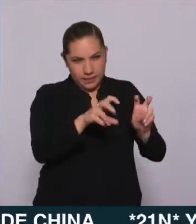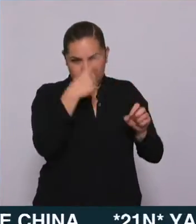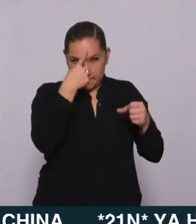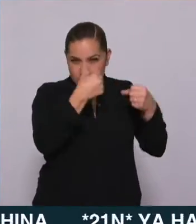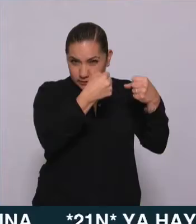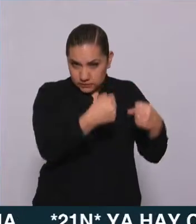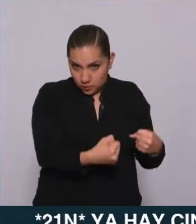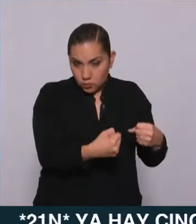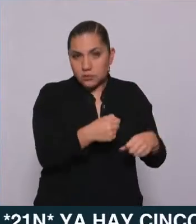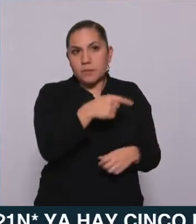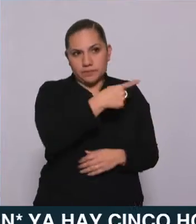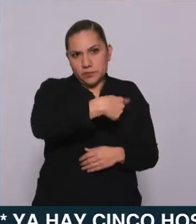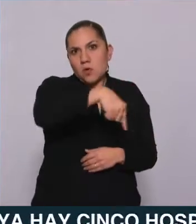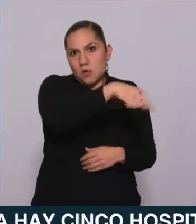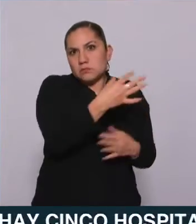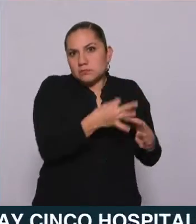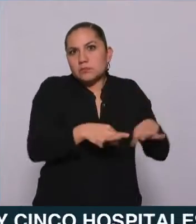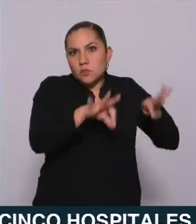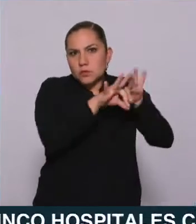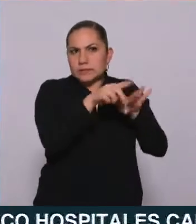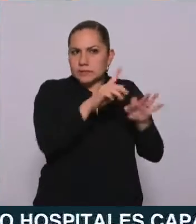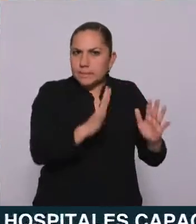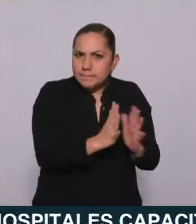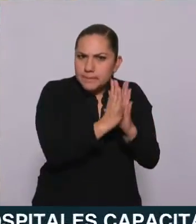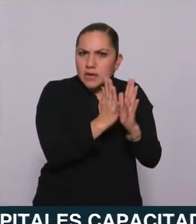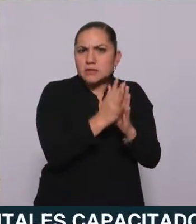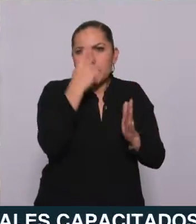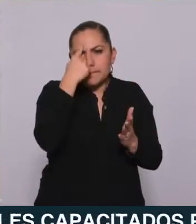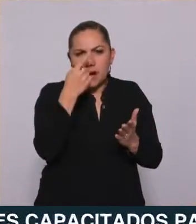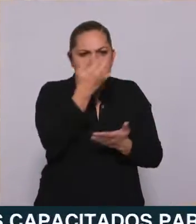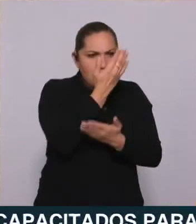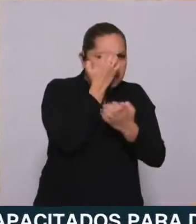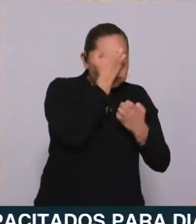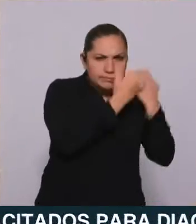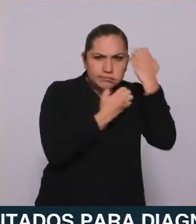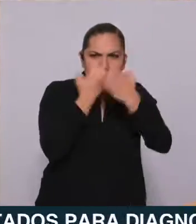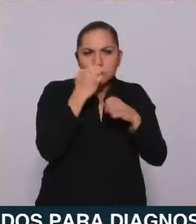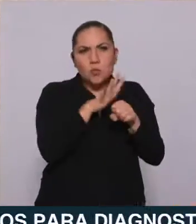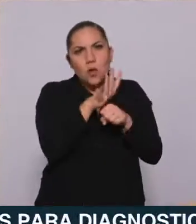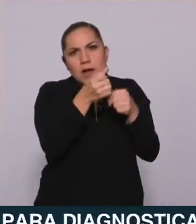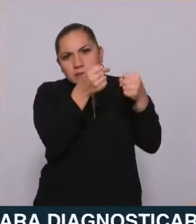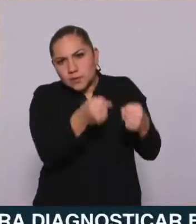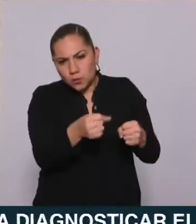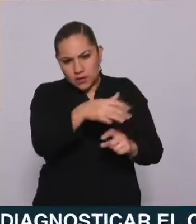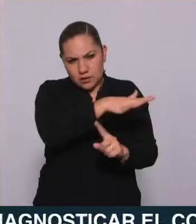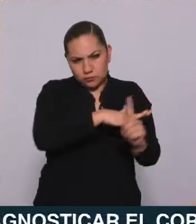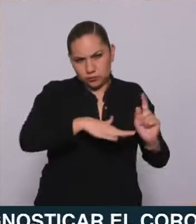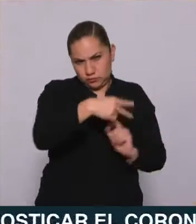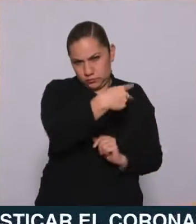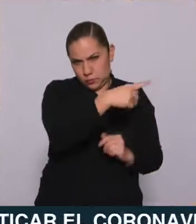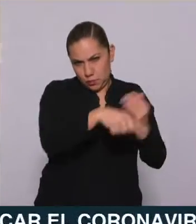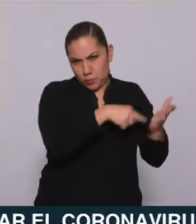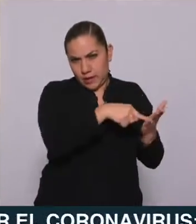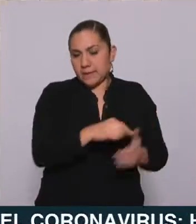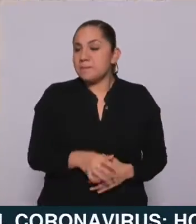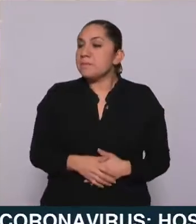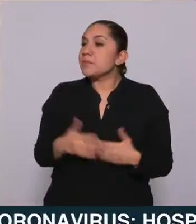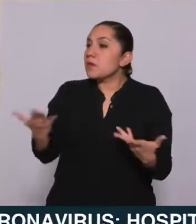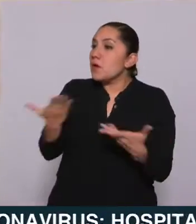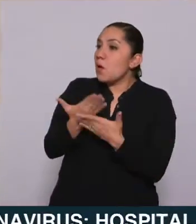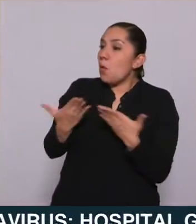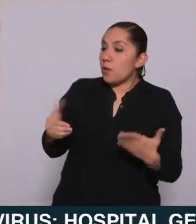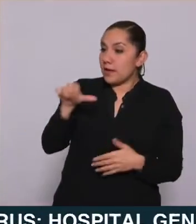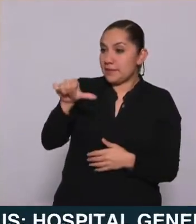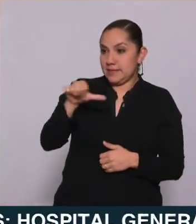comunitaria se involucraran en el tema de seguridad de la Ciudad de México. Muy importante, porque es una de las demandas que tienen prácticamente las 16 alcaldías de la ciudad, que quieren